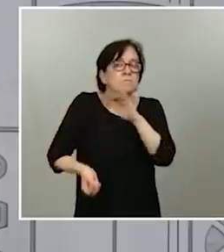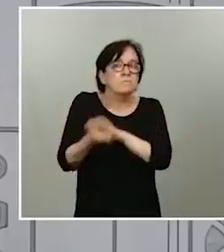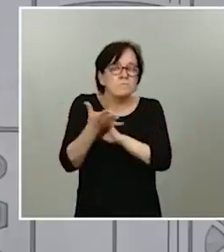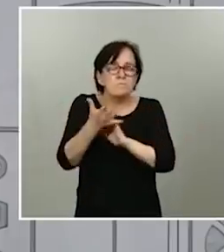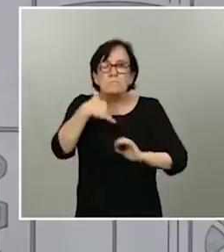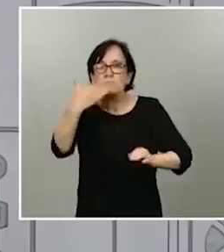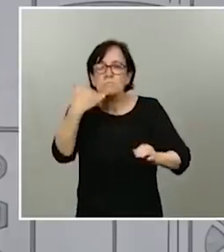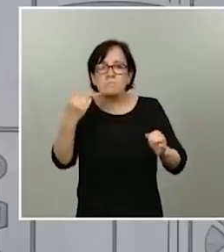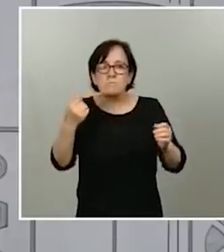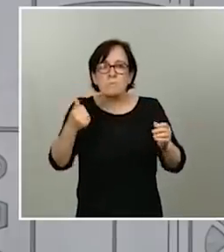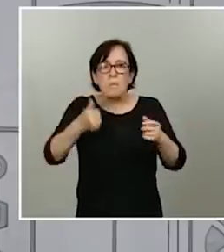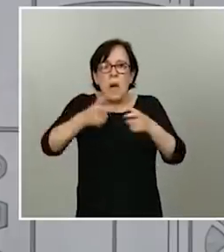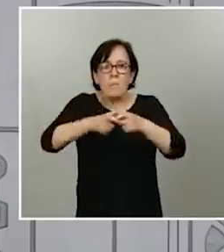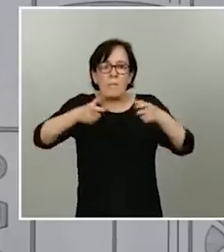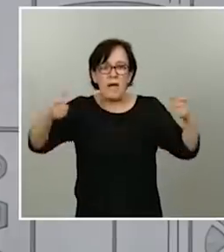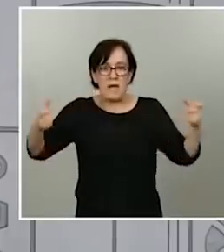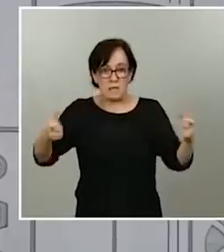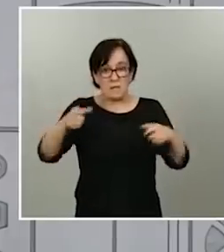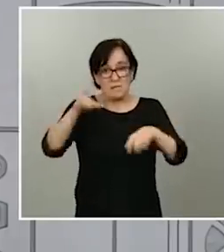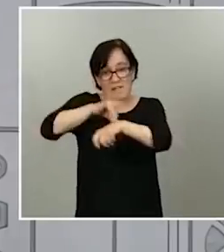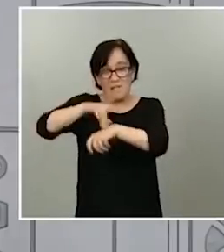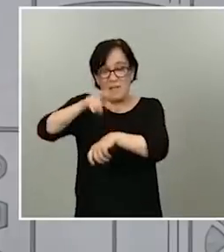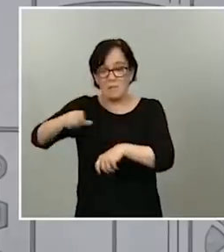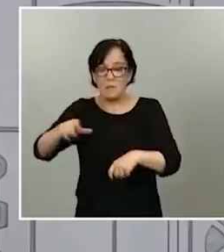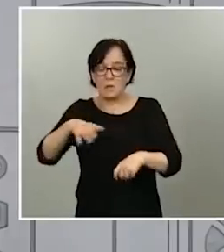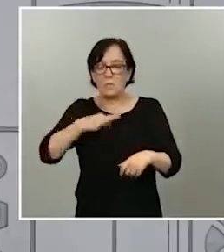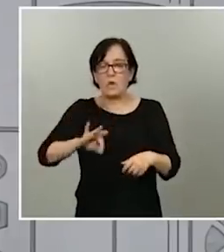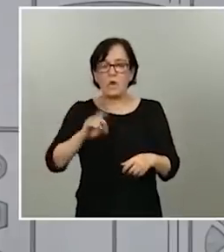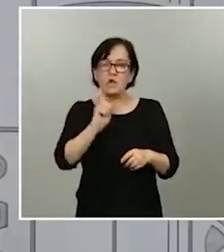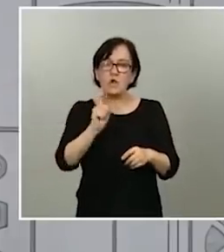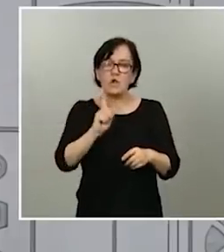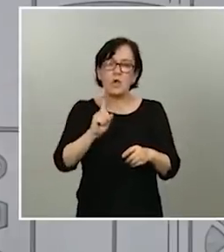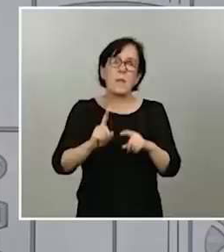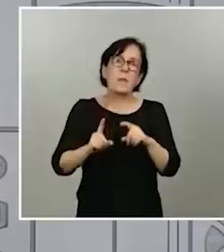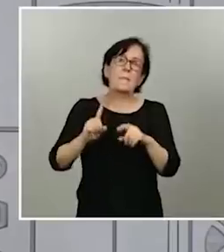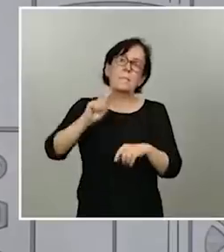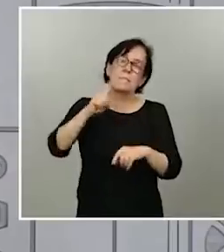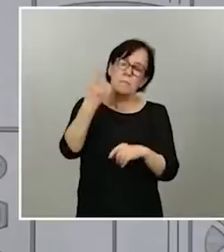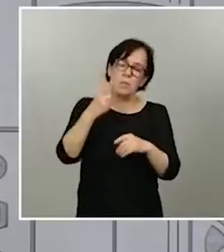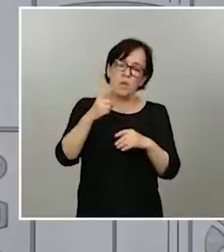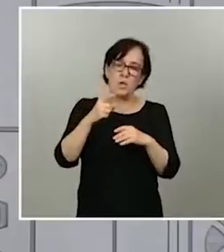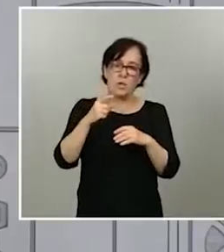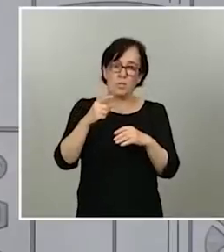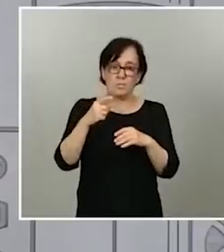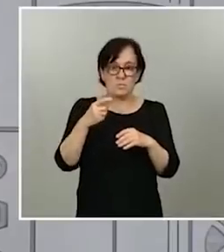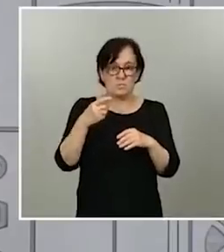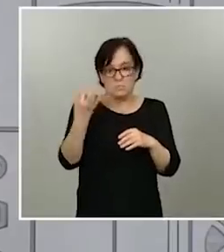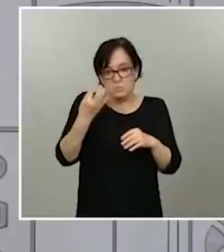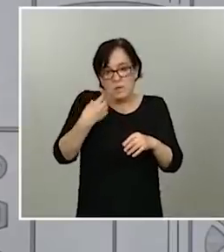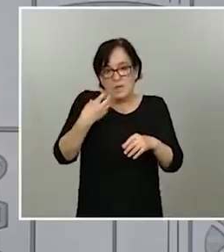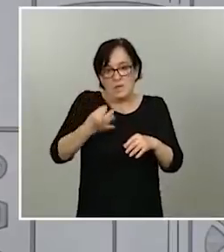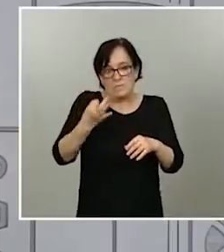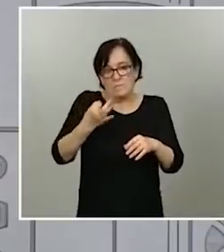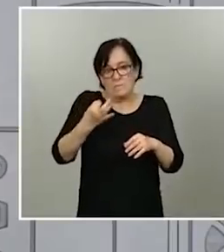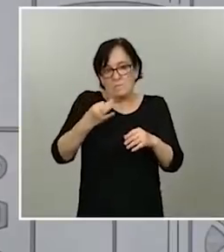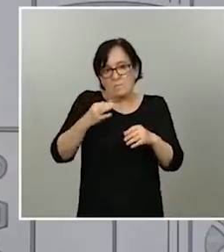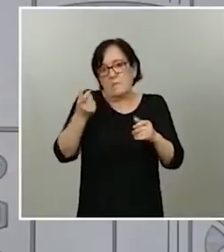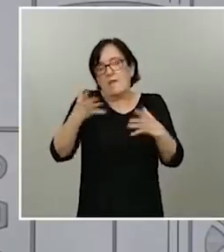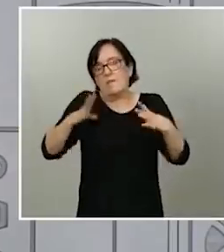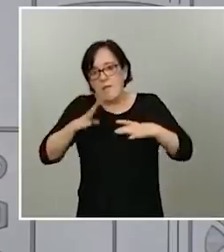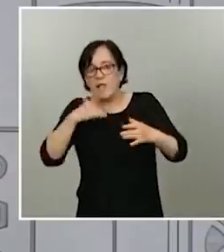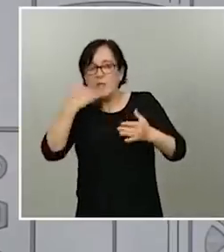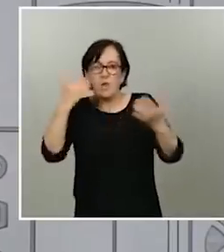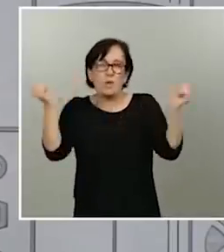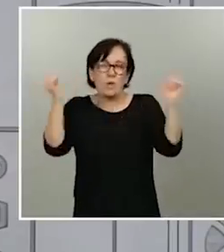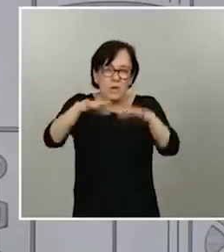Deutsche Bank no sabía que el número de muertos real era tres veces el oficial. Es decir, más de 90.000 personas, como